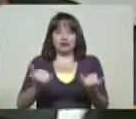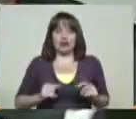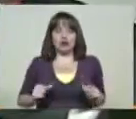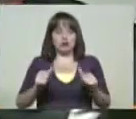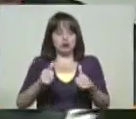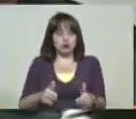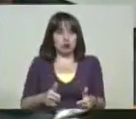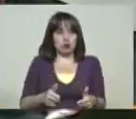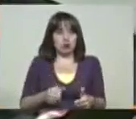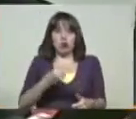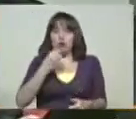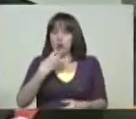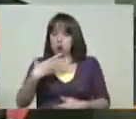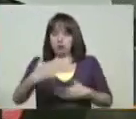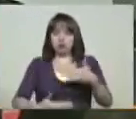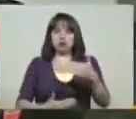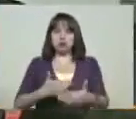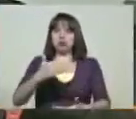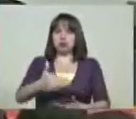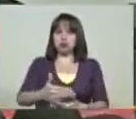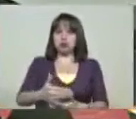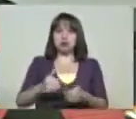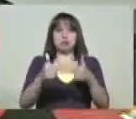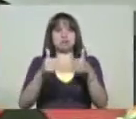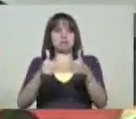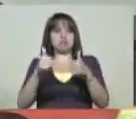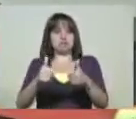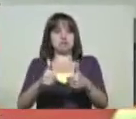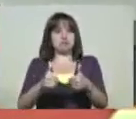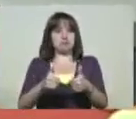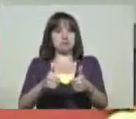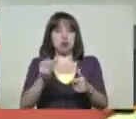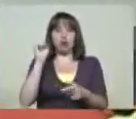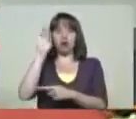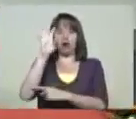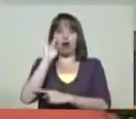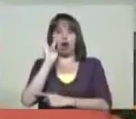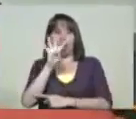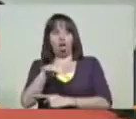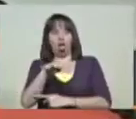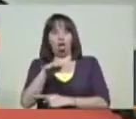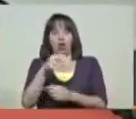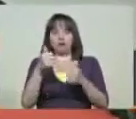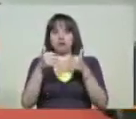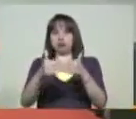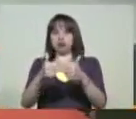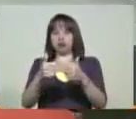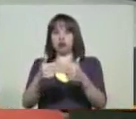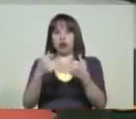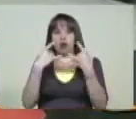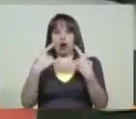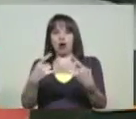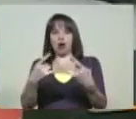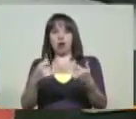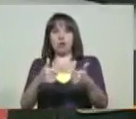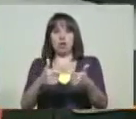con buen paso comenzó como un congreso admirable ya intenso